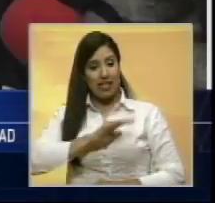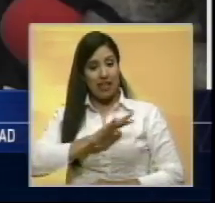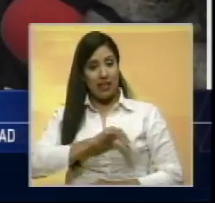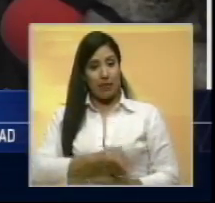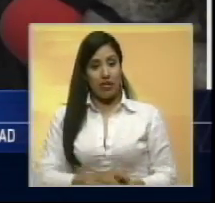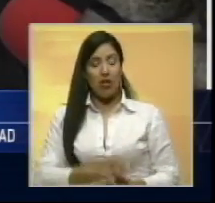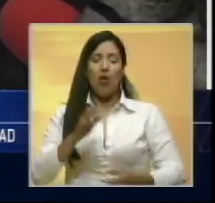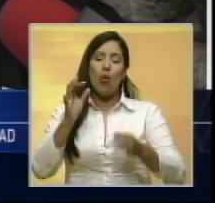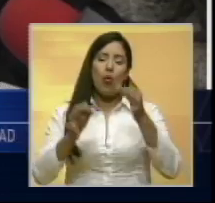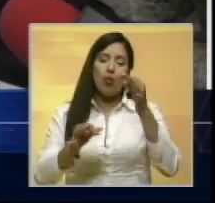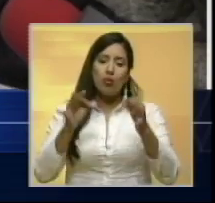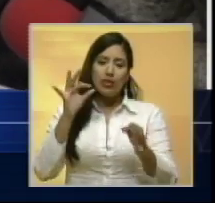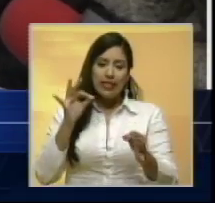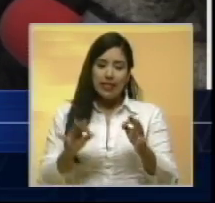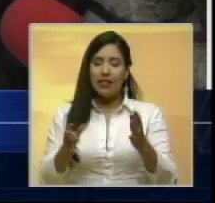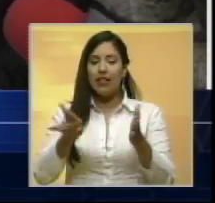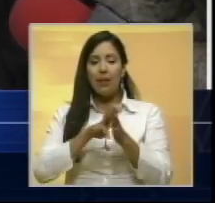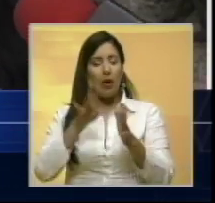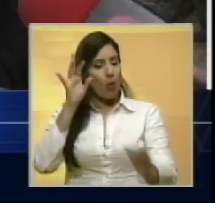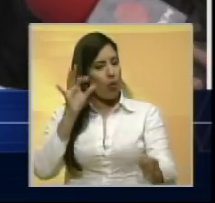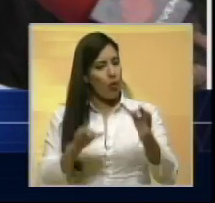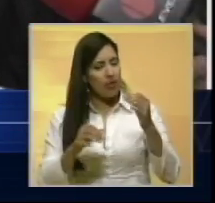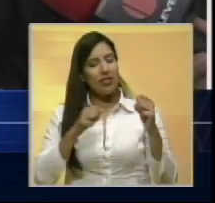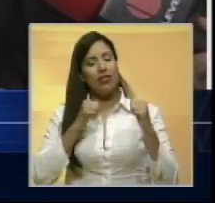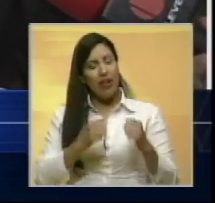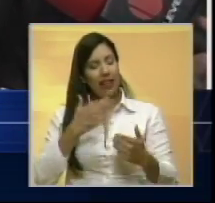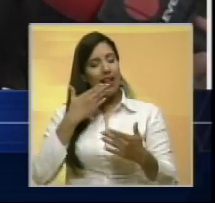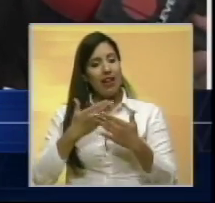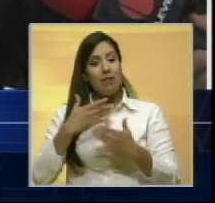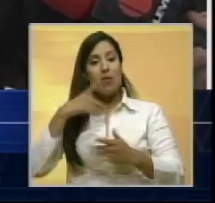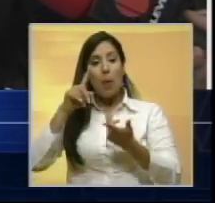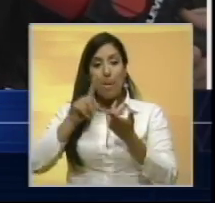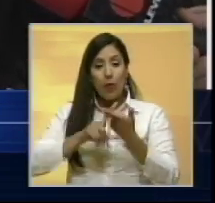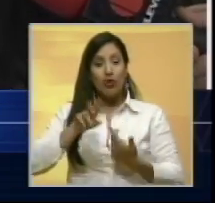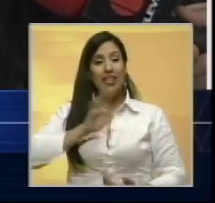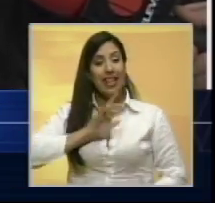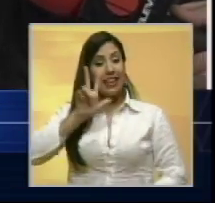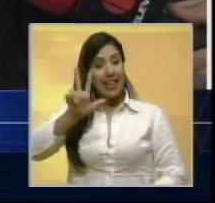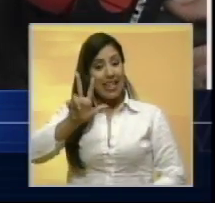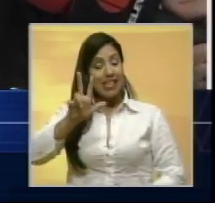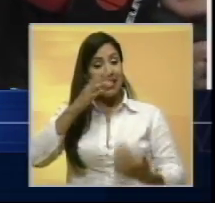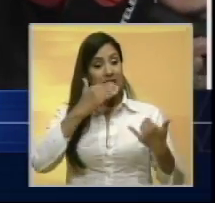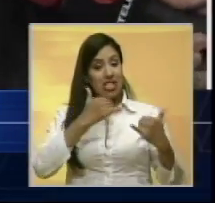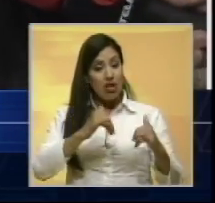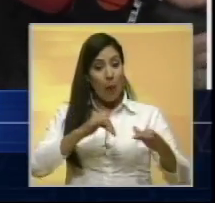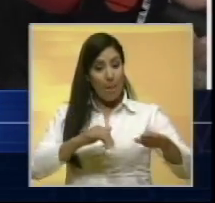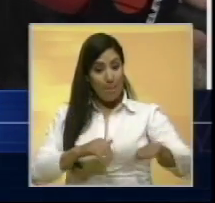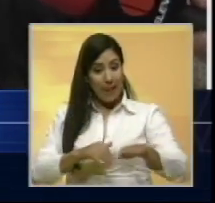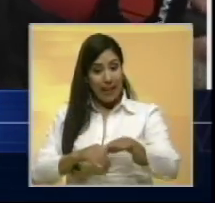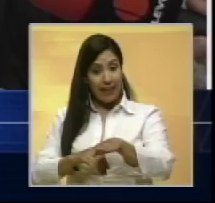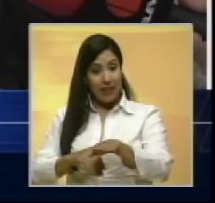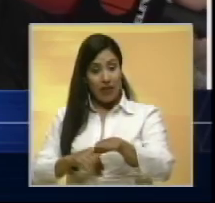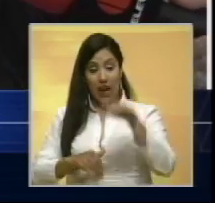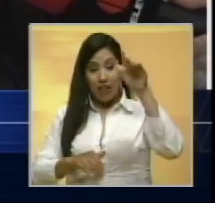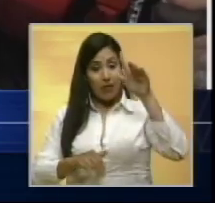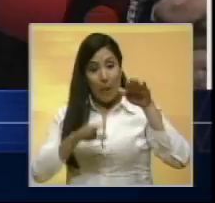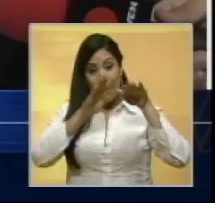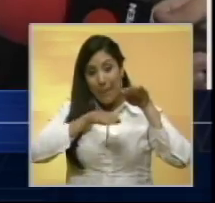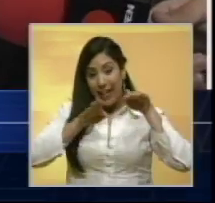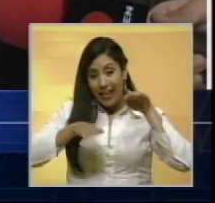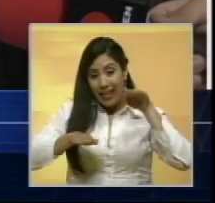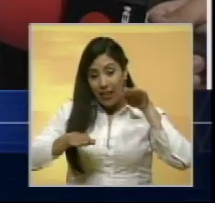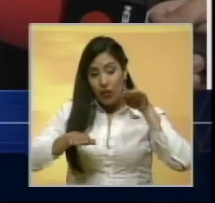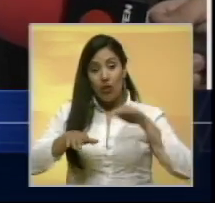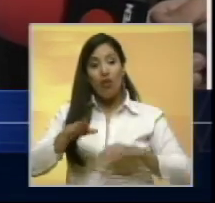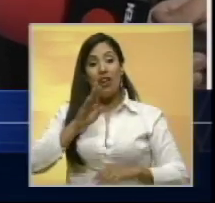6CPC. Justicia, encarecidamente justicia. Mi esposo dejó 3 niños pequeños, 3 infantes.